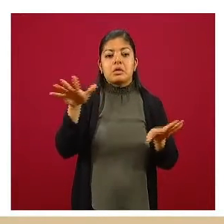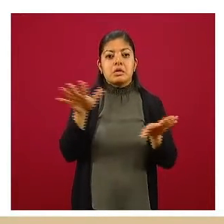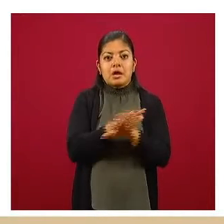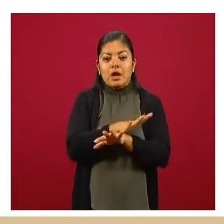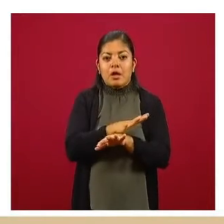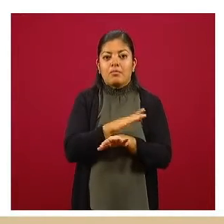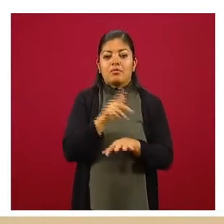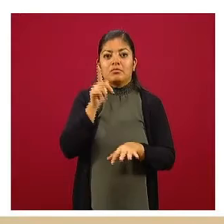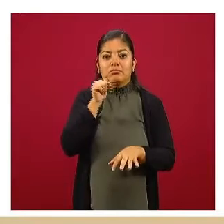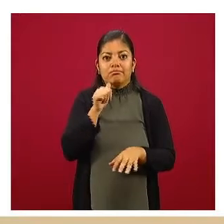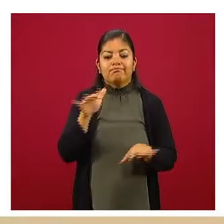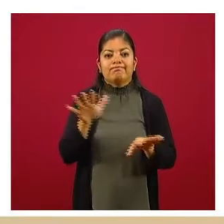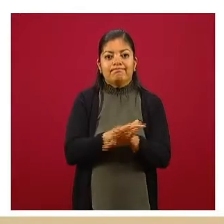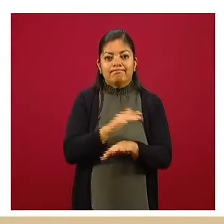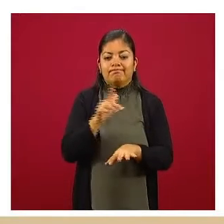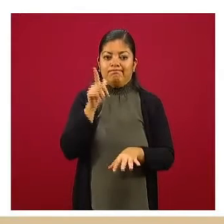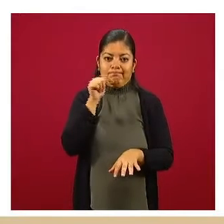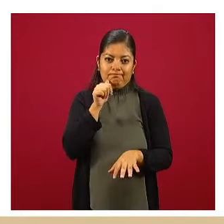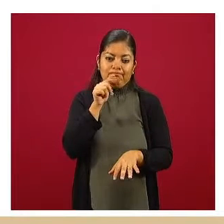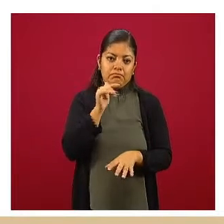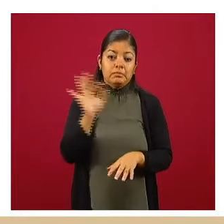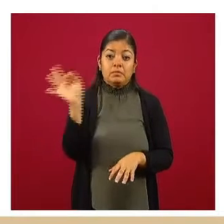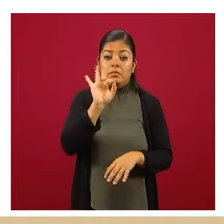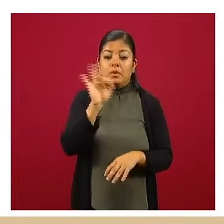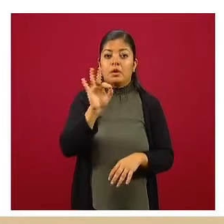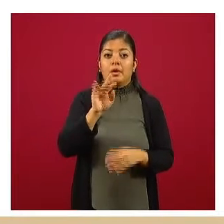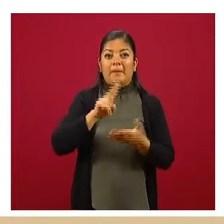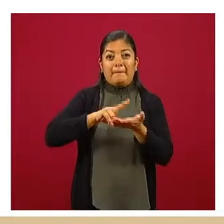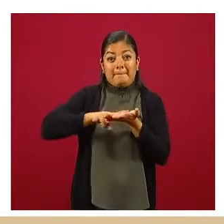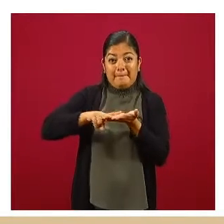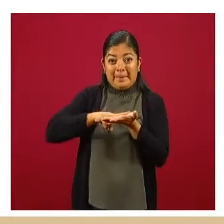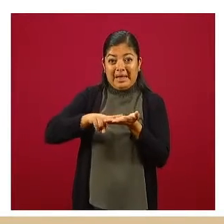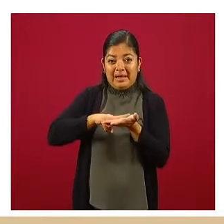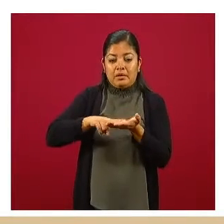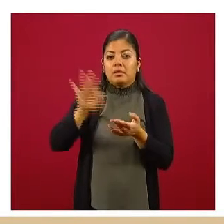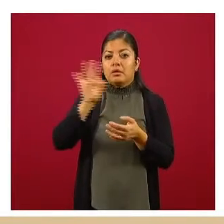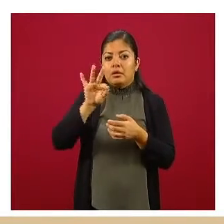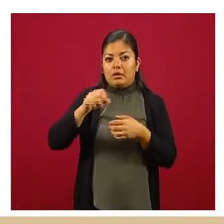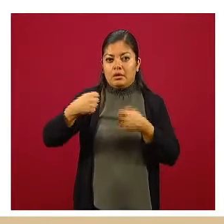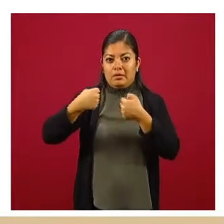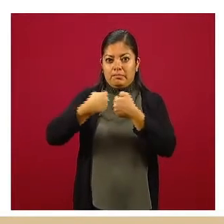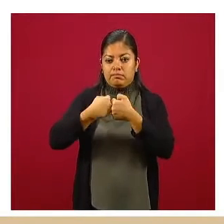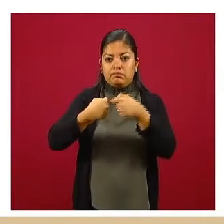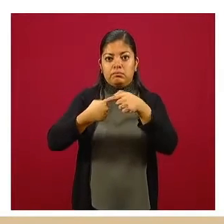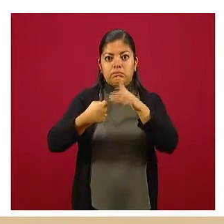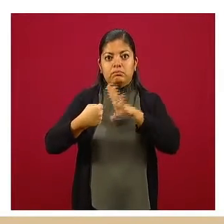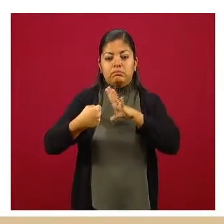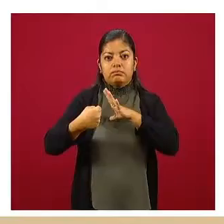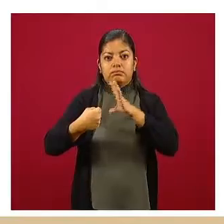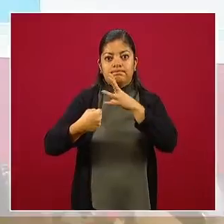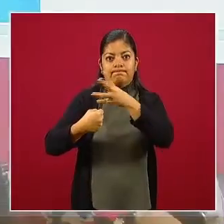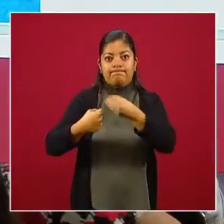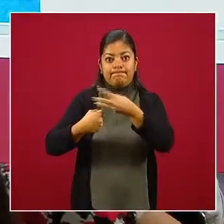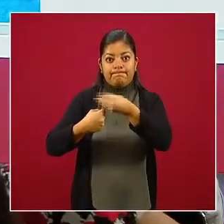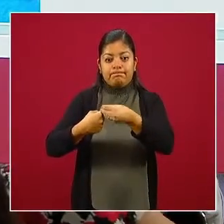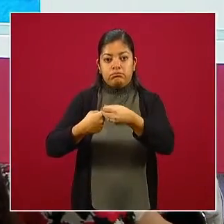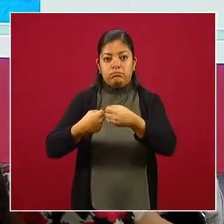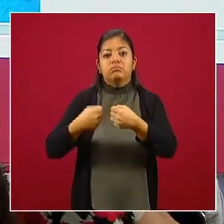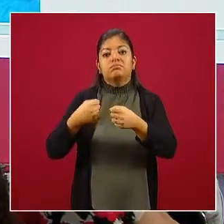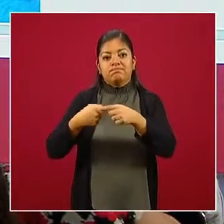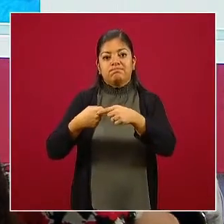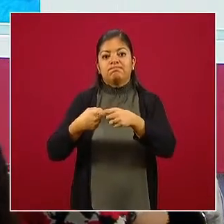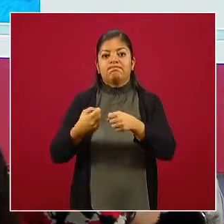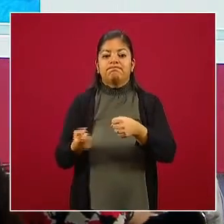dinámicamente. En un momento dado que los municipios verdes tuvieran a un vecino que empieza a tener contagios, pues desde luego el vecino se